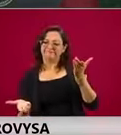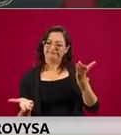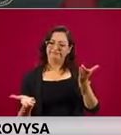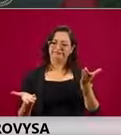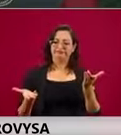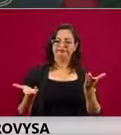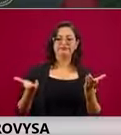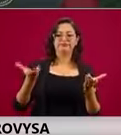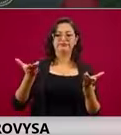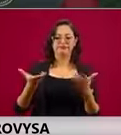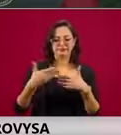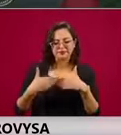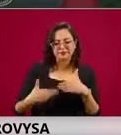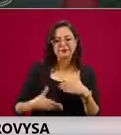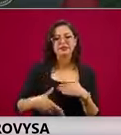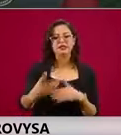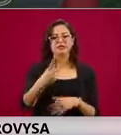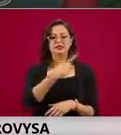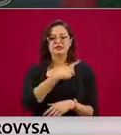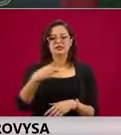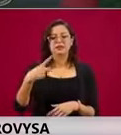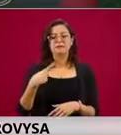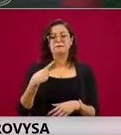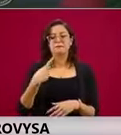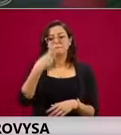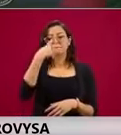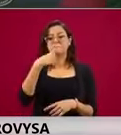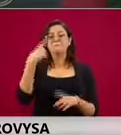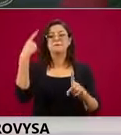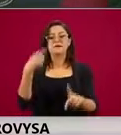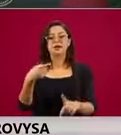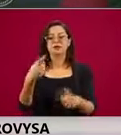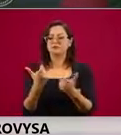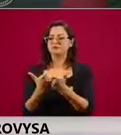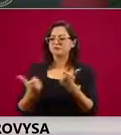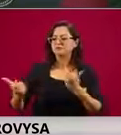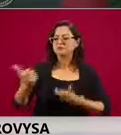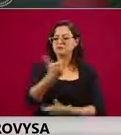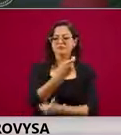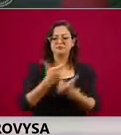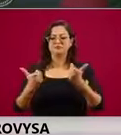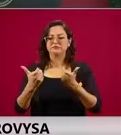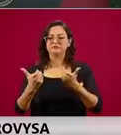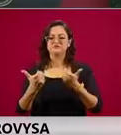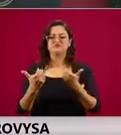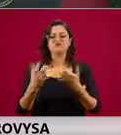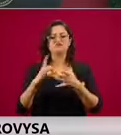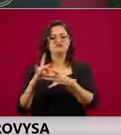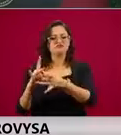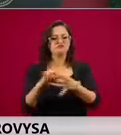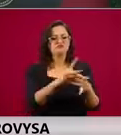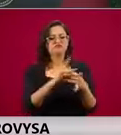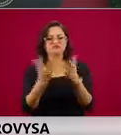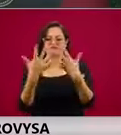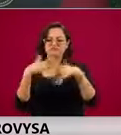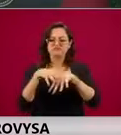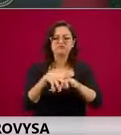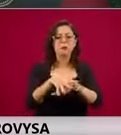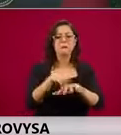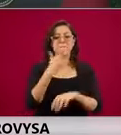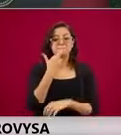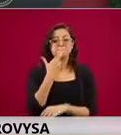mediante una mayor integración de nuestras economías y mejoras en